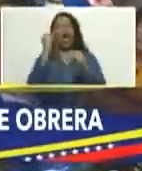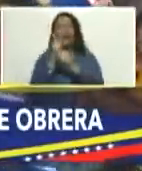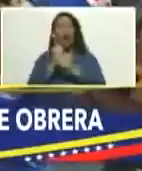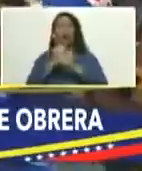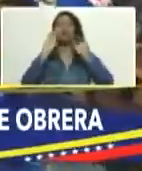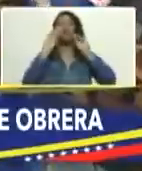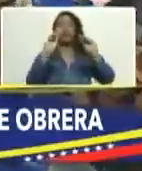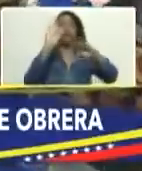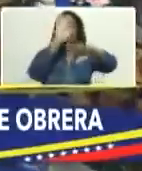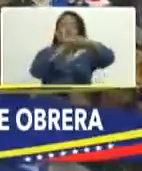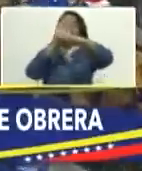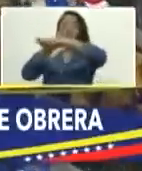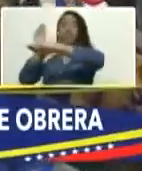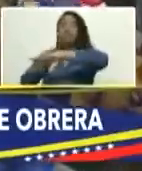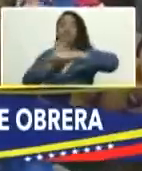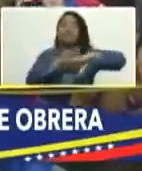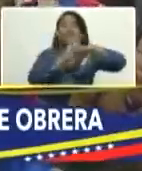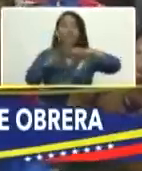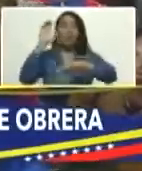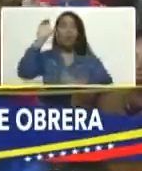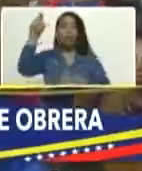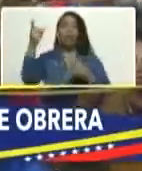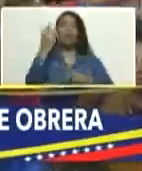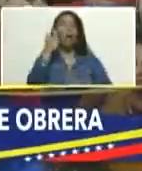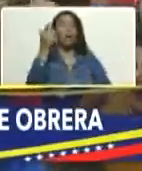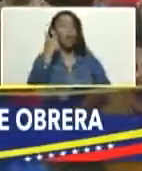pueblo! ¡Alerta, patria!